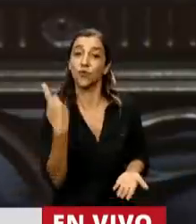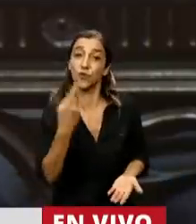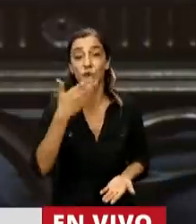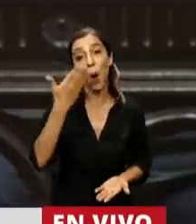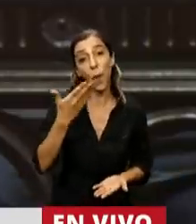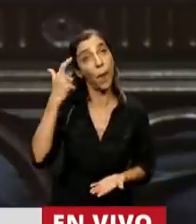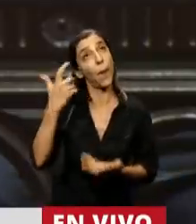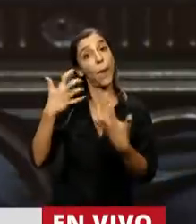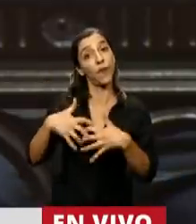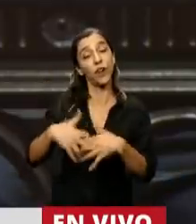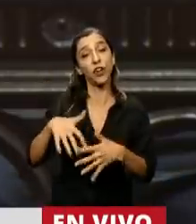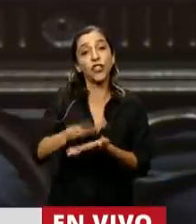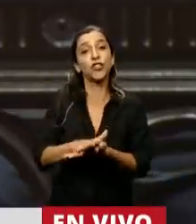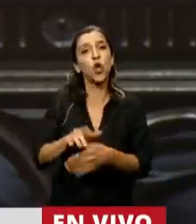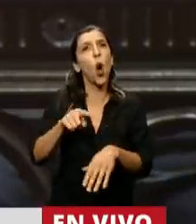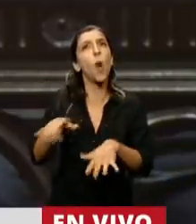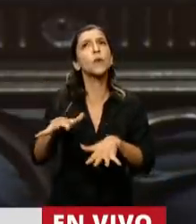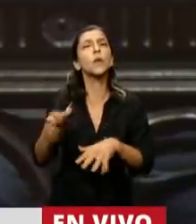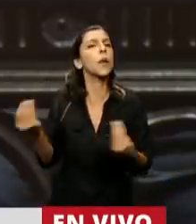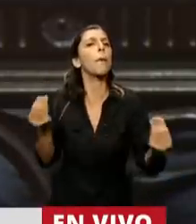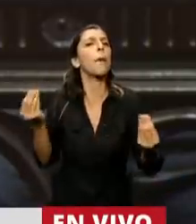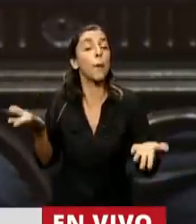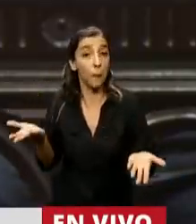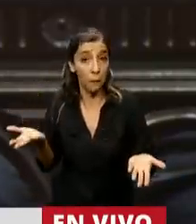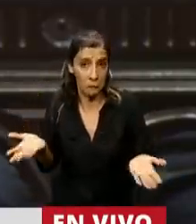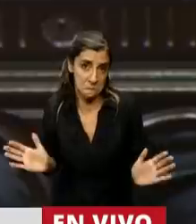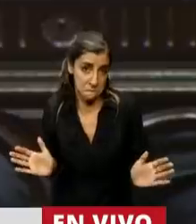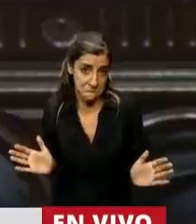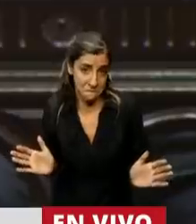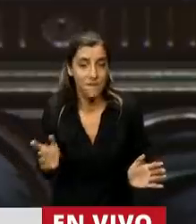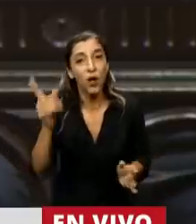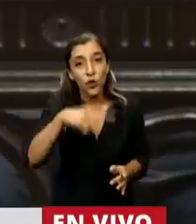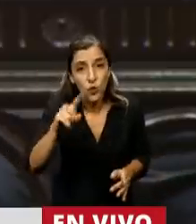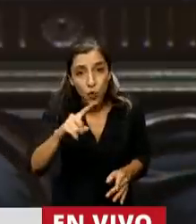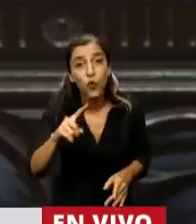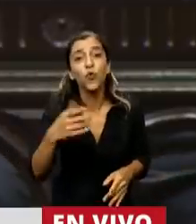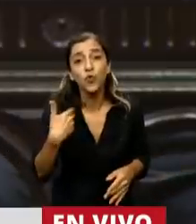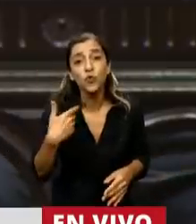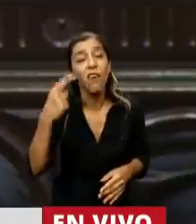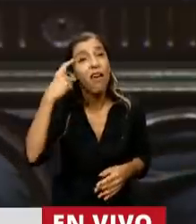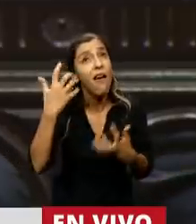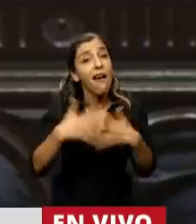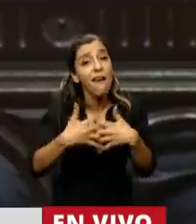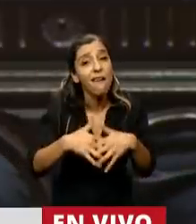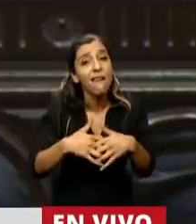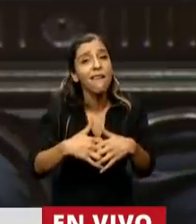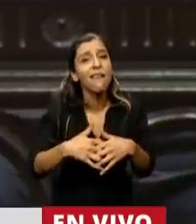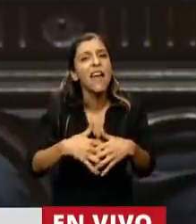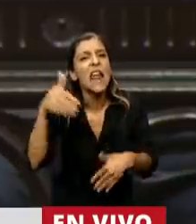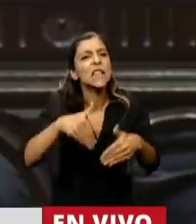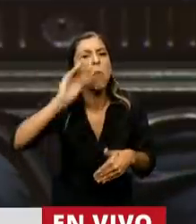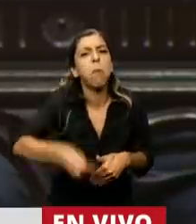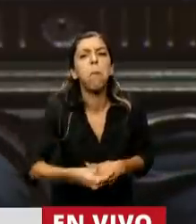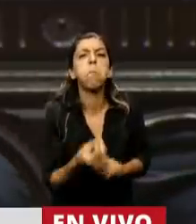reflexionemos aquí de qué pasó tantas recomendaciones que escuchado recién reflexionen también porque perdieron porque